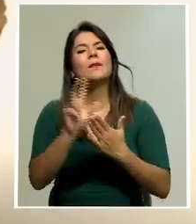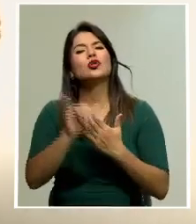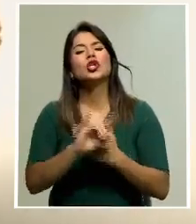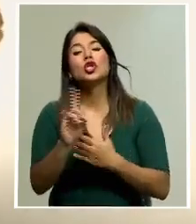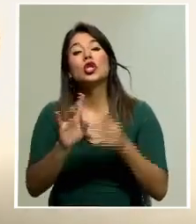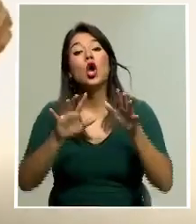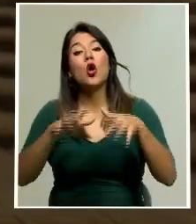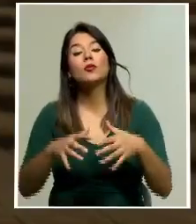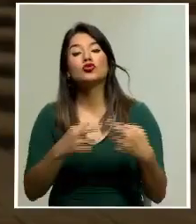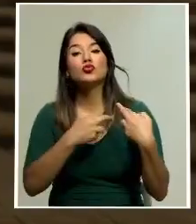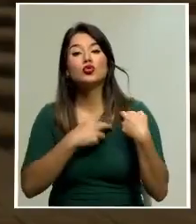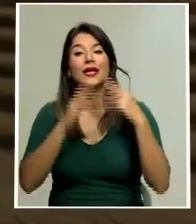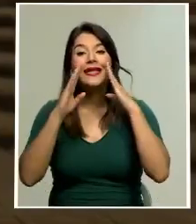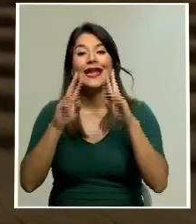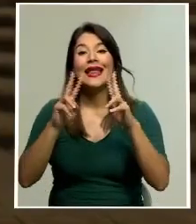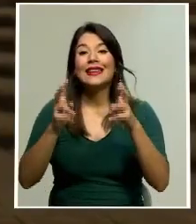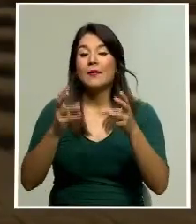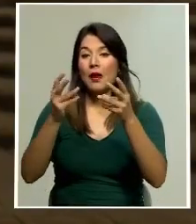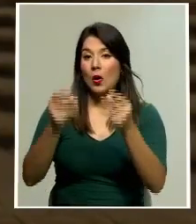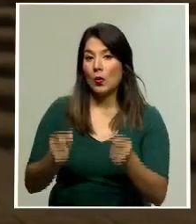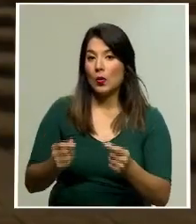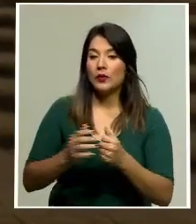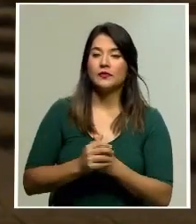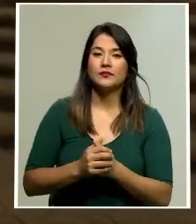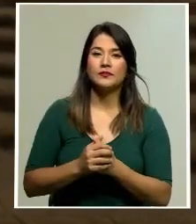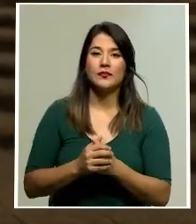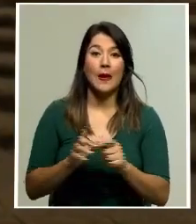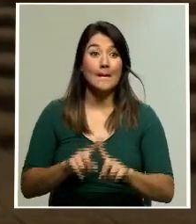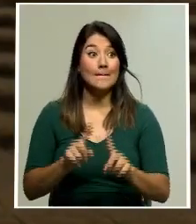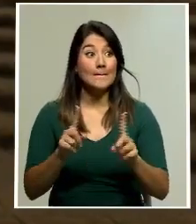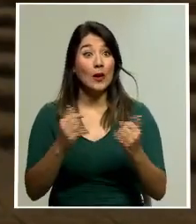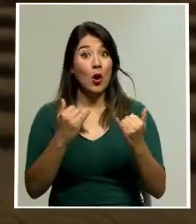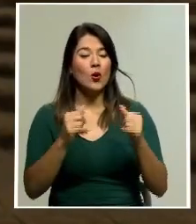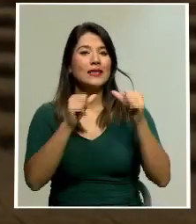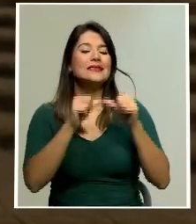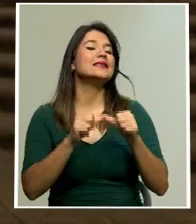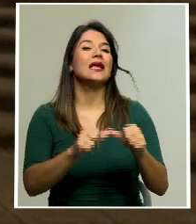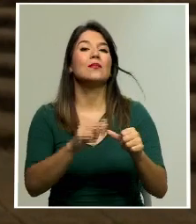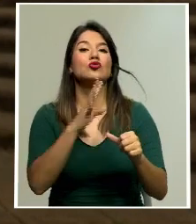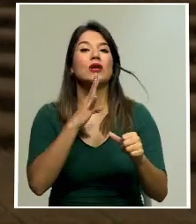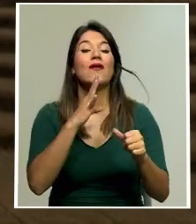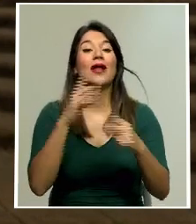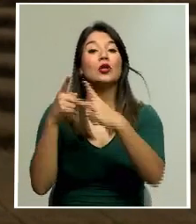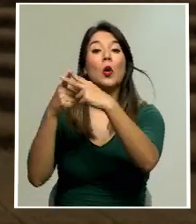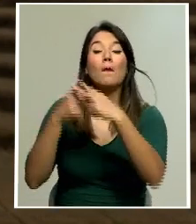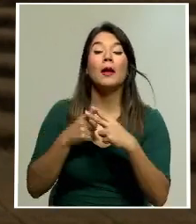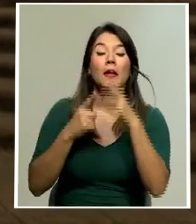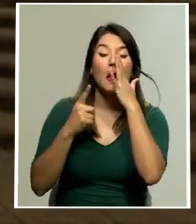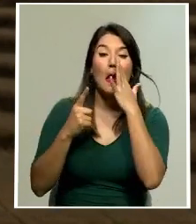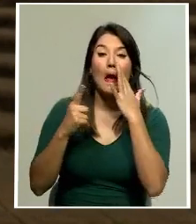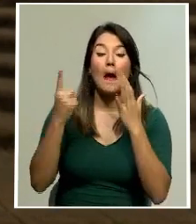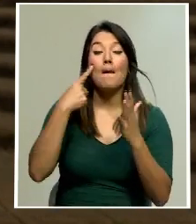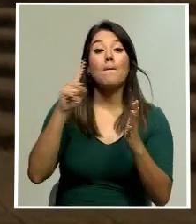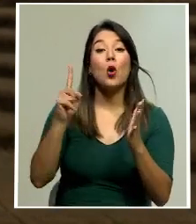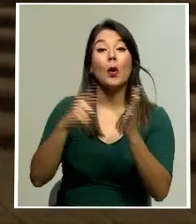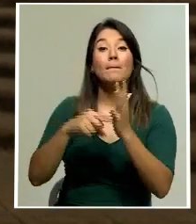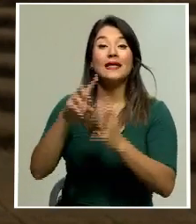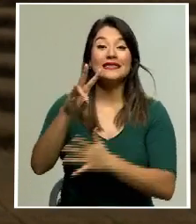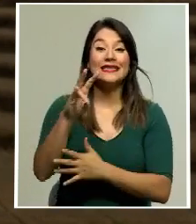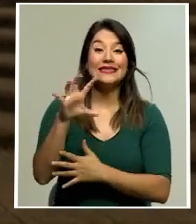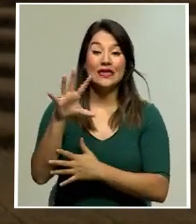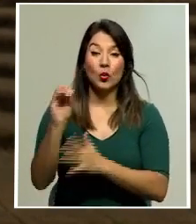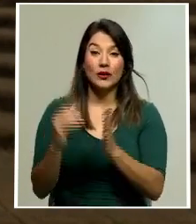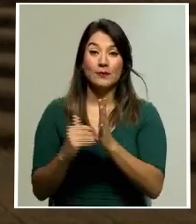Asuntos Hacendarios. Bueno, pero vamos a seguir hablando de ese crédito de los 1.750 millones de dólares que busca el